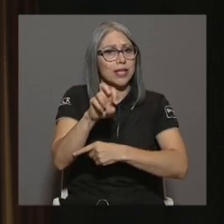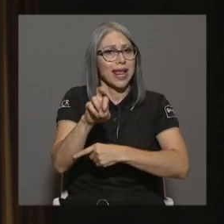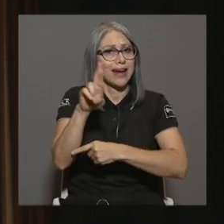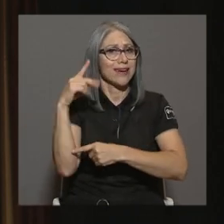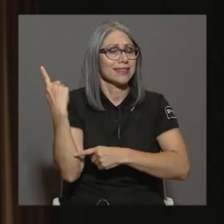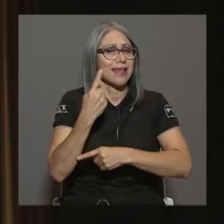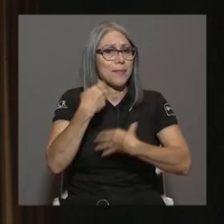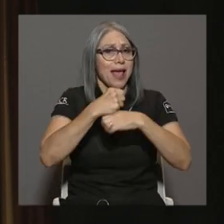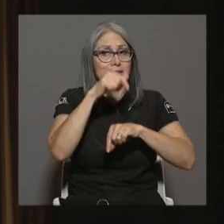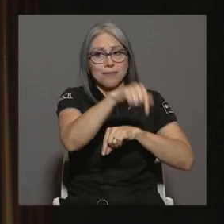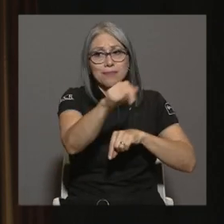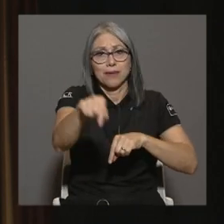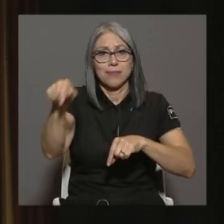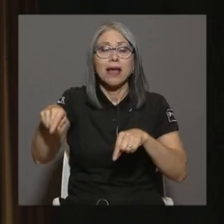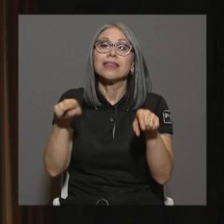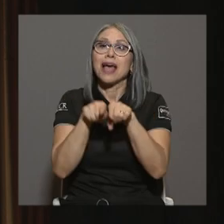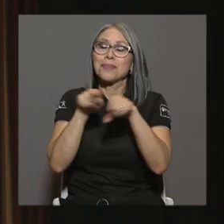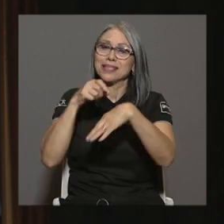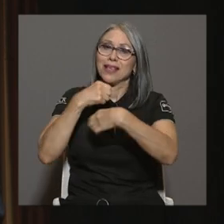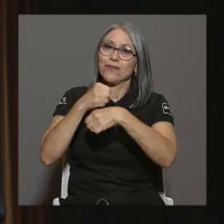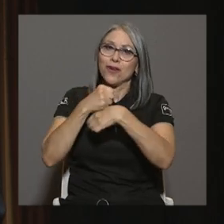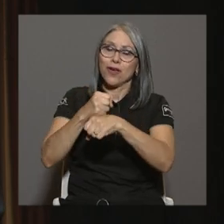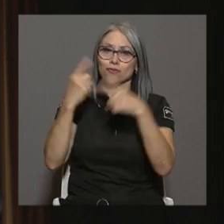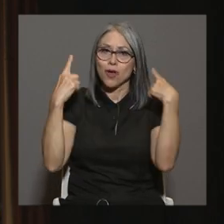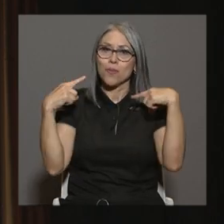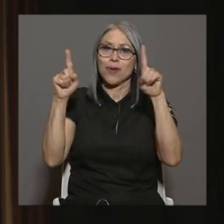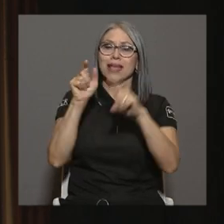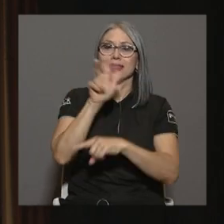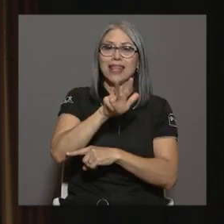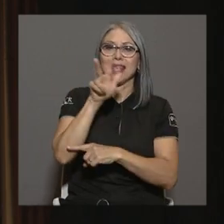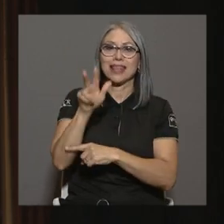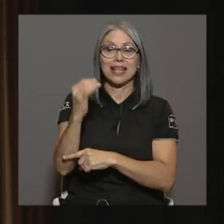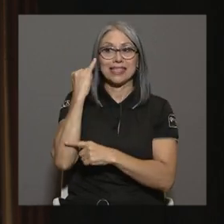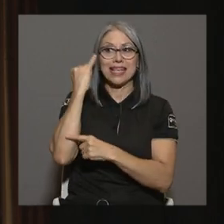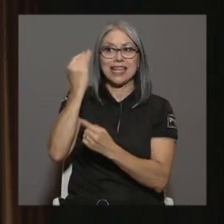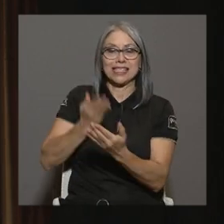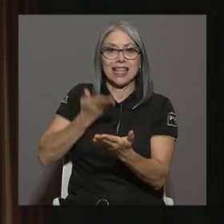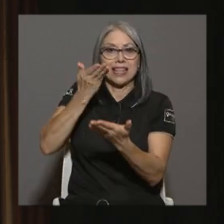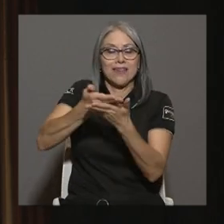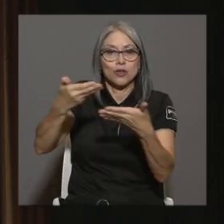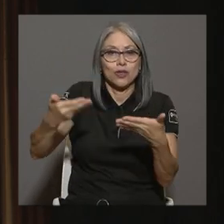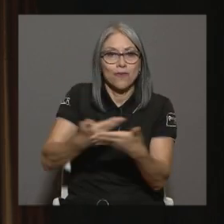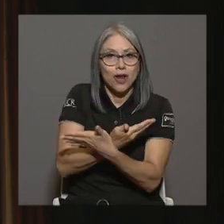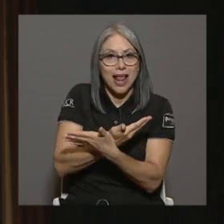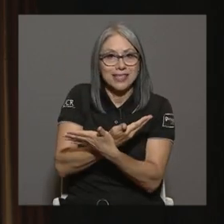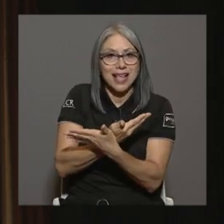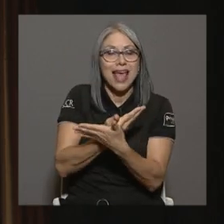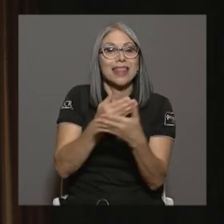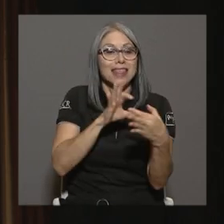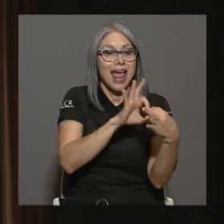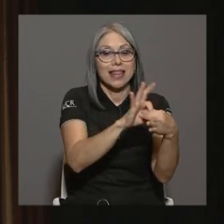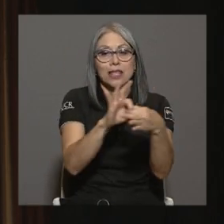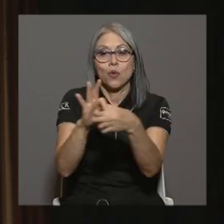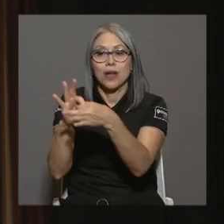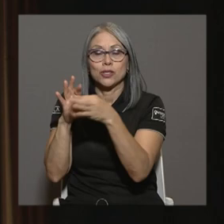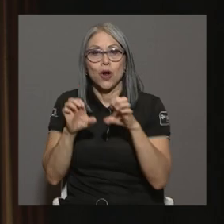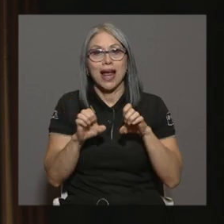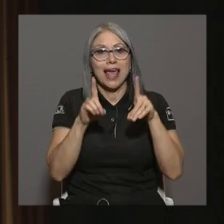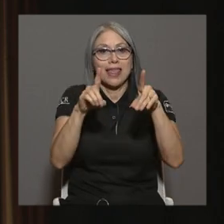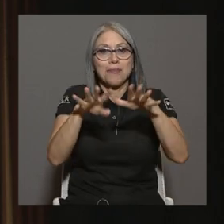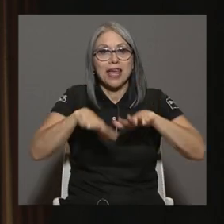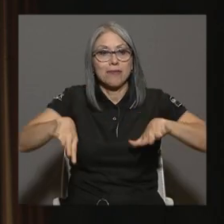se formularon y ejecutaron 33 iniciativas novedosas de articulación académica territorial que